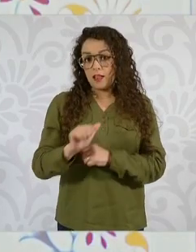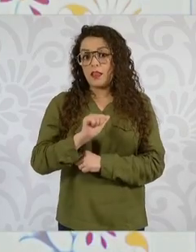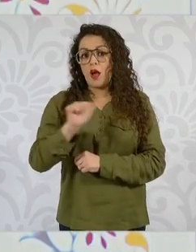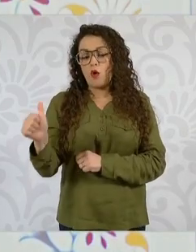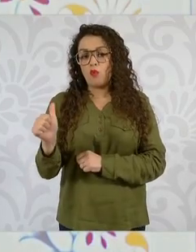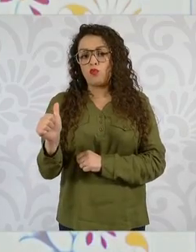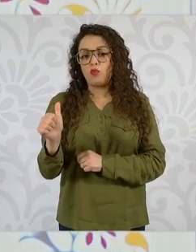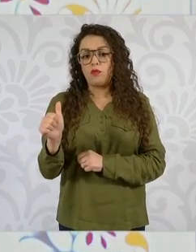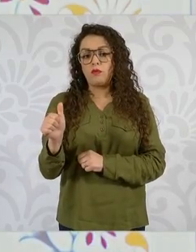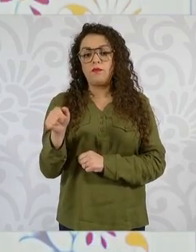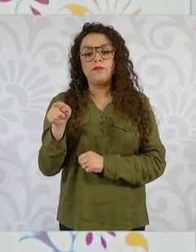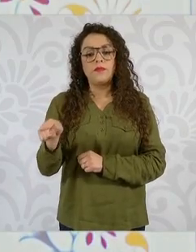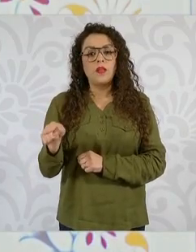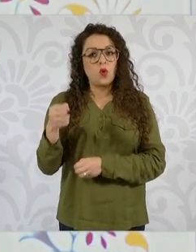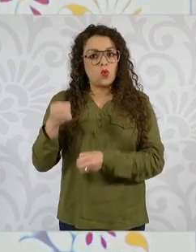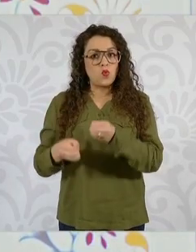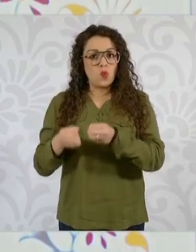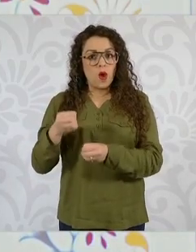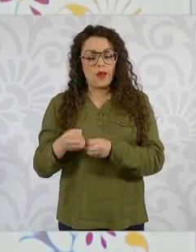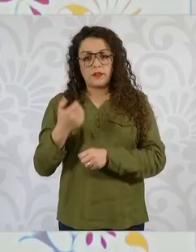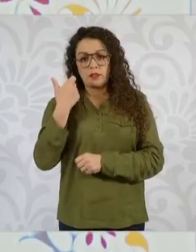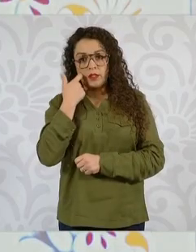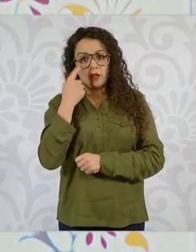juez de aprehensión